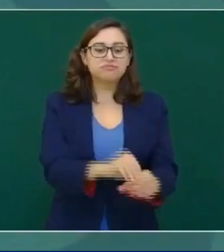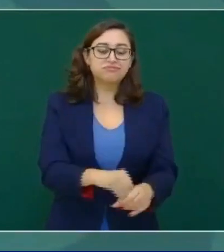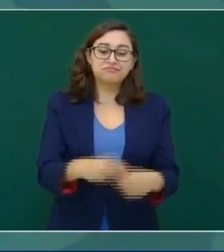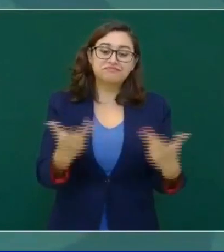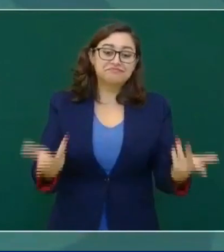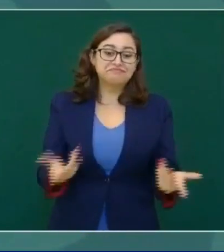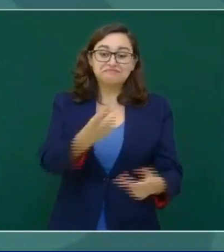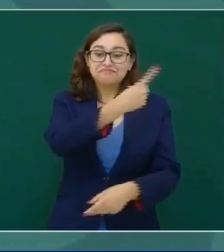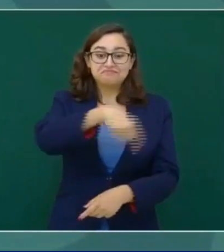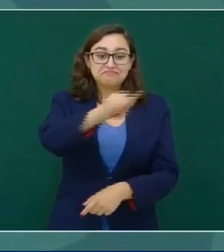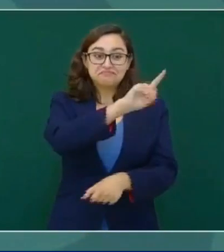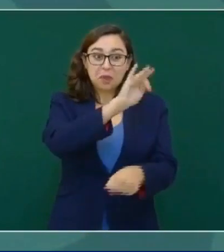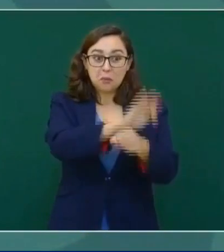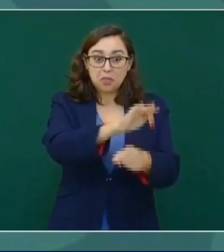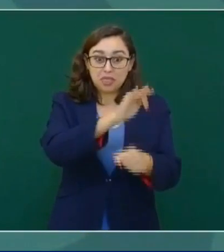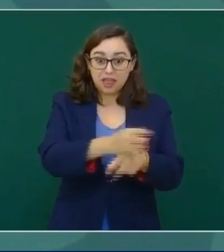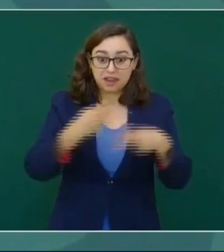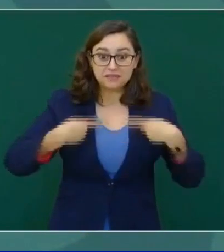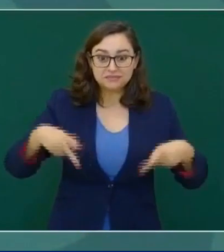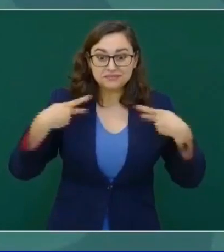consumidores.